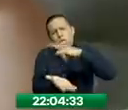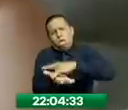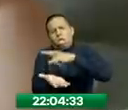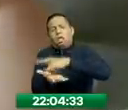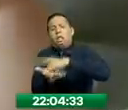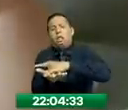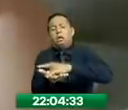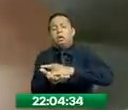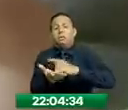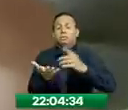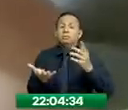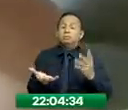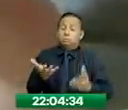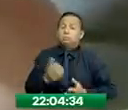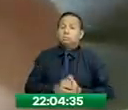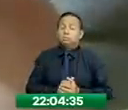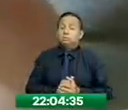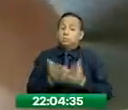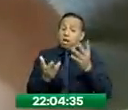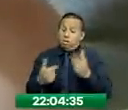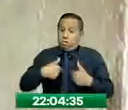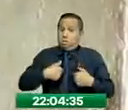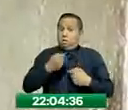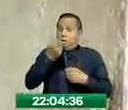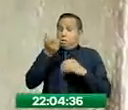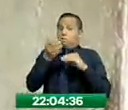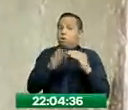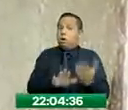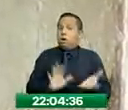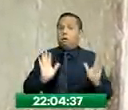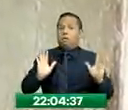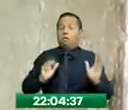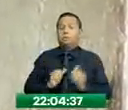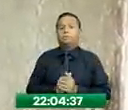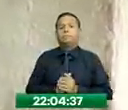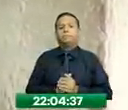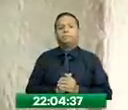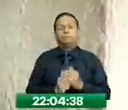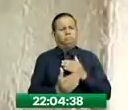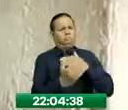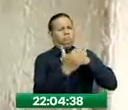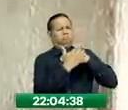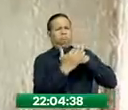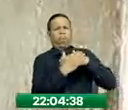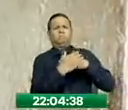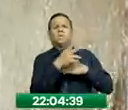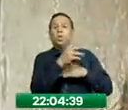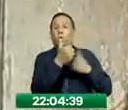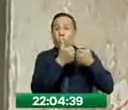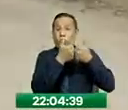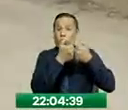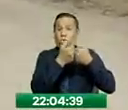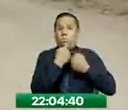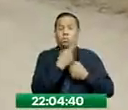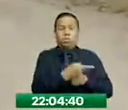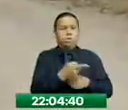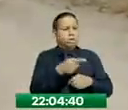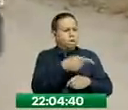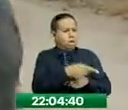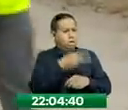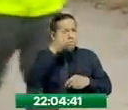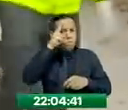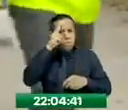es decir estaría para contarlo y sobre las acusaciones que les realizan a su novio de ser implicado en supuestos casos de